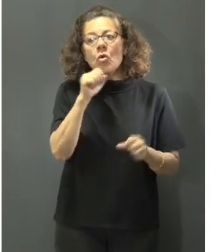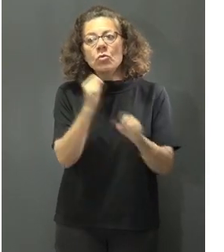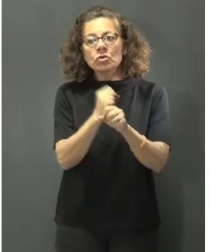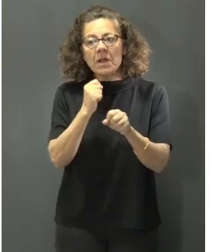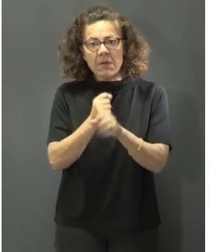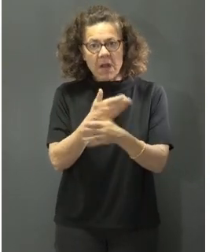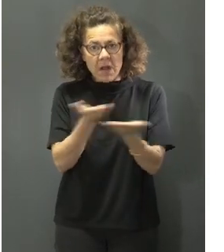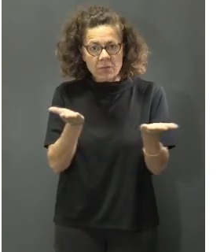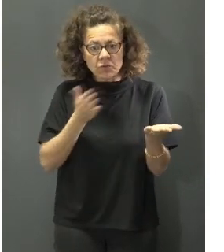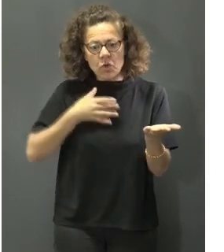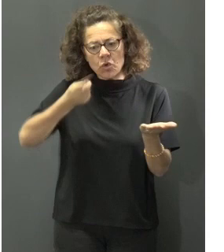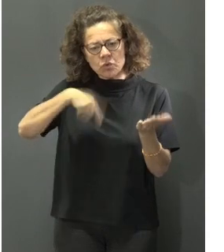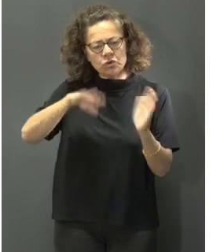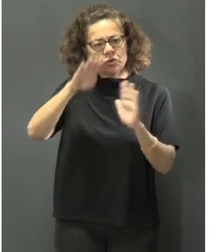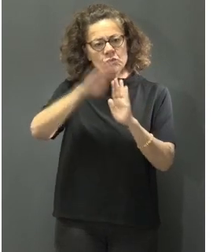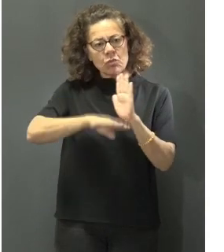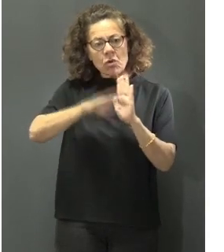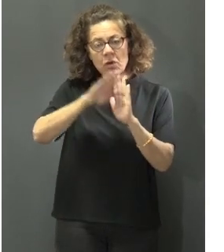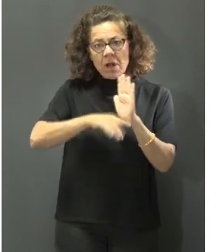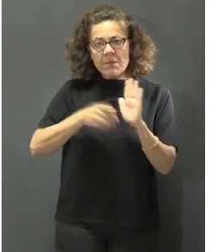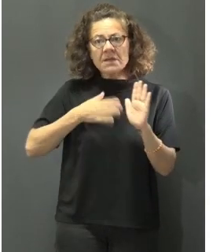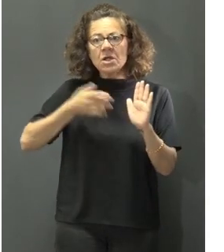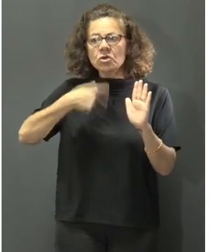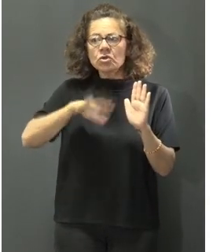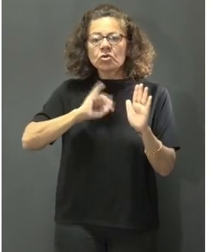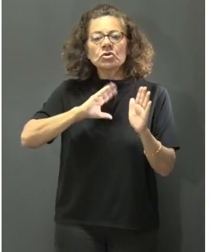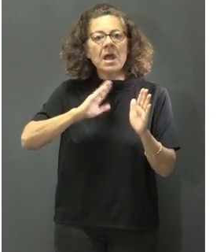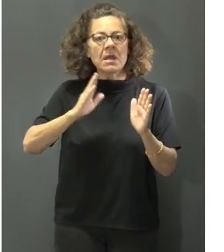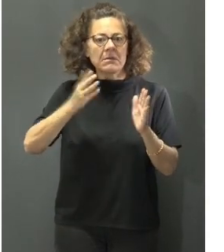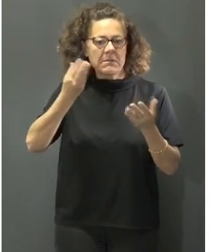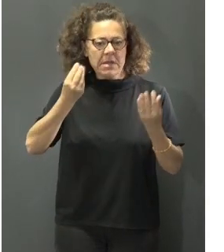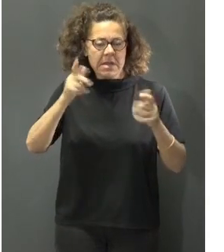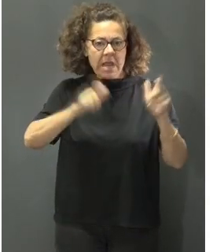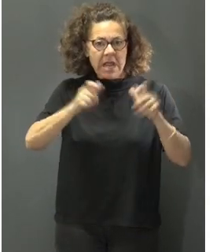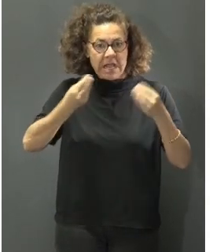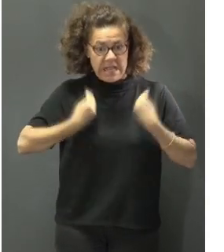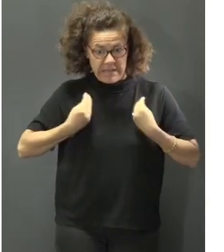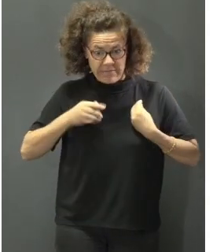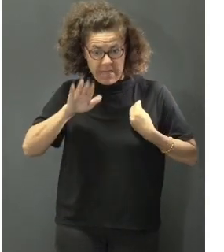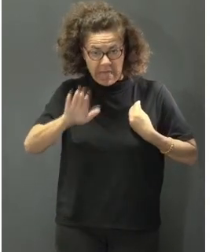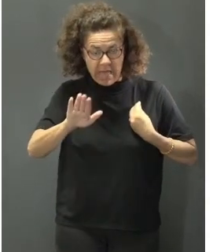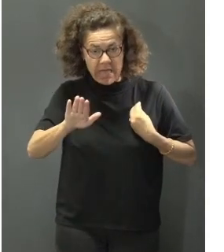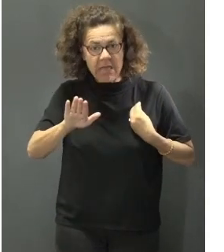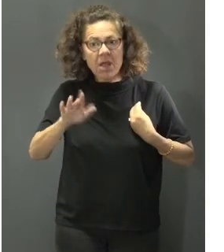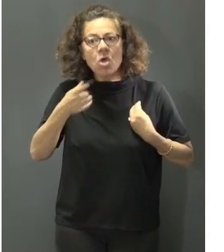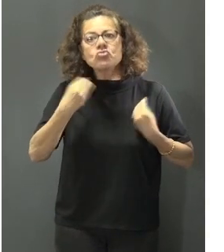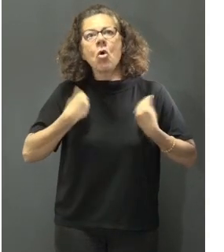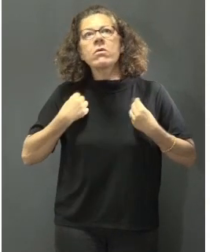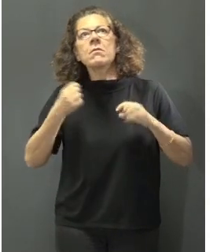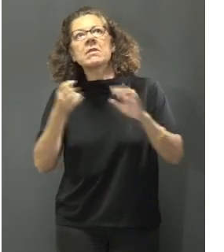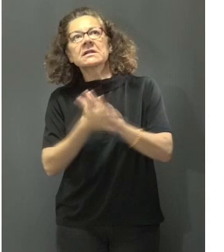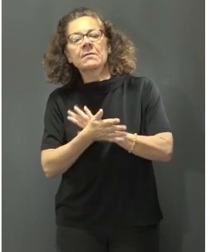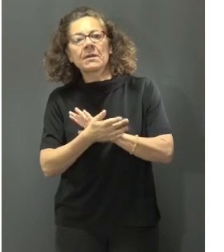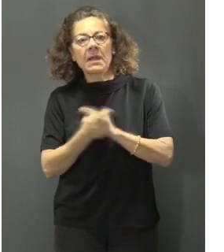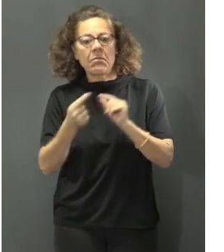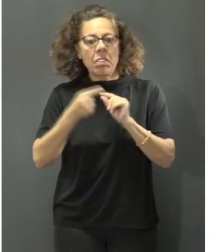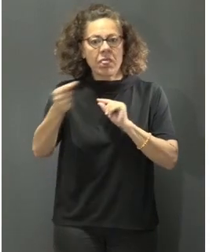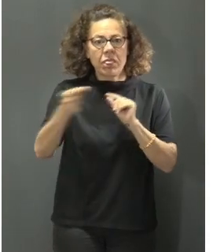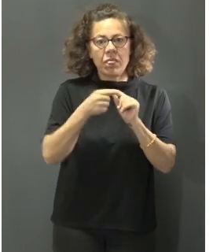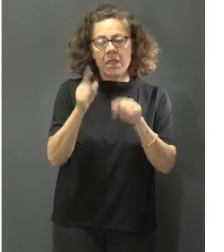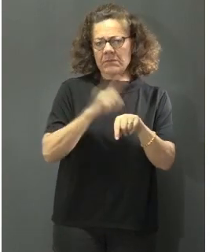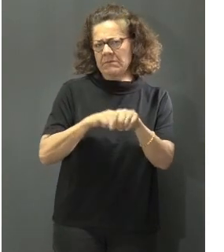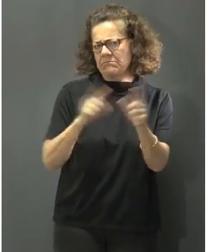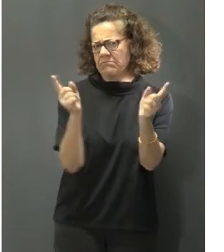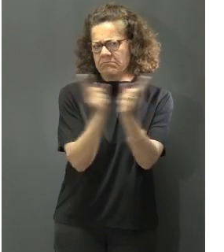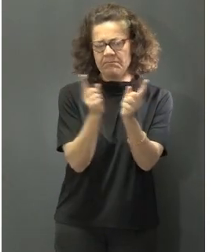también. En nuestros propios programas, nosotros en el CREER no tenemos residentes, no están de forma permanente, sino que, digamos, van y vienen con unas estancias muy